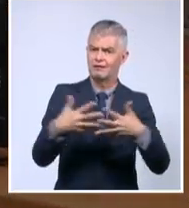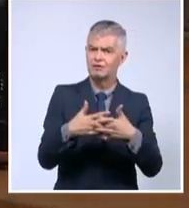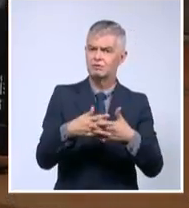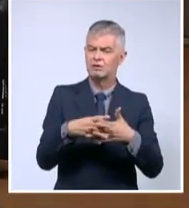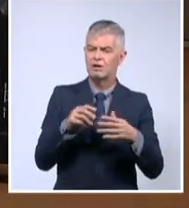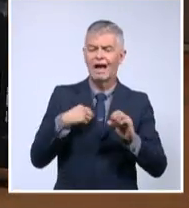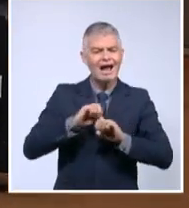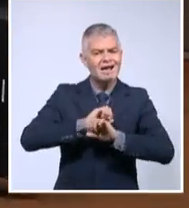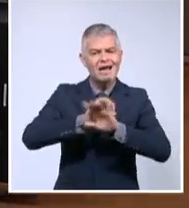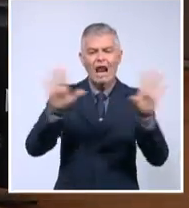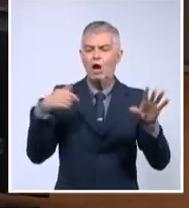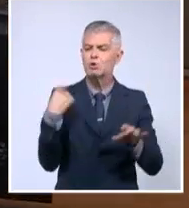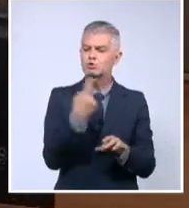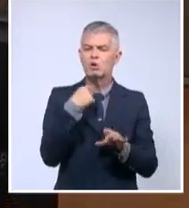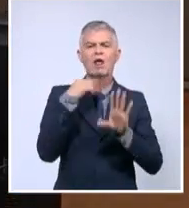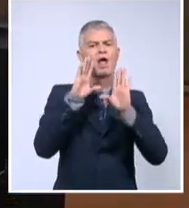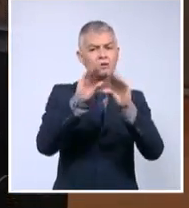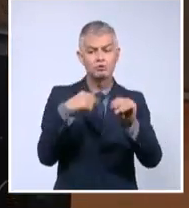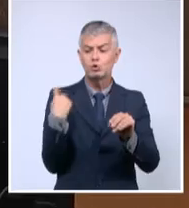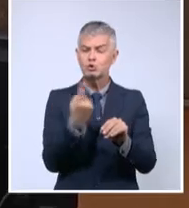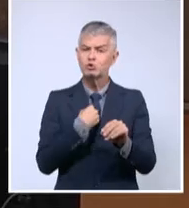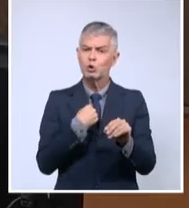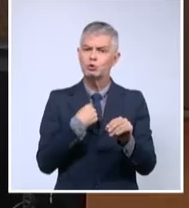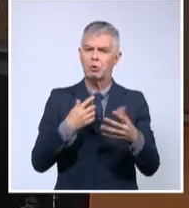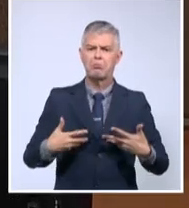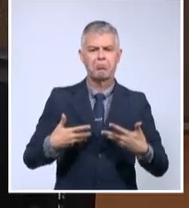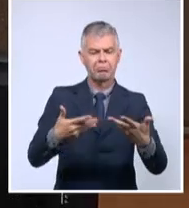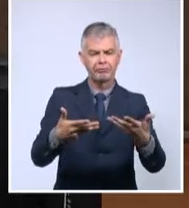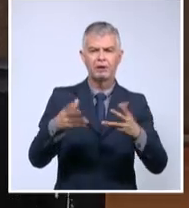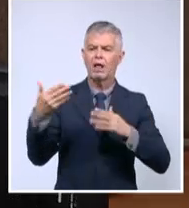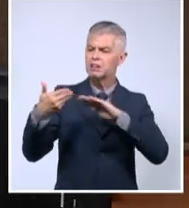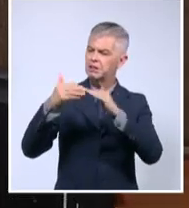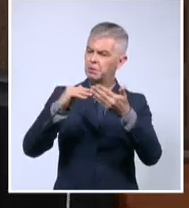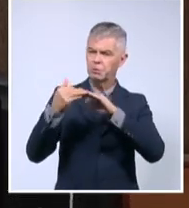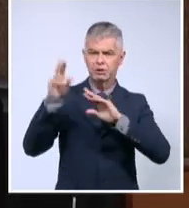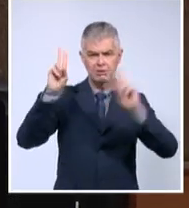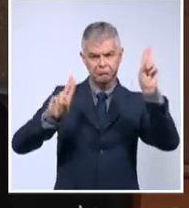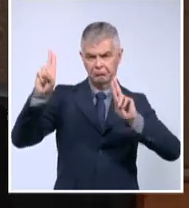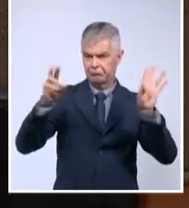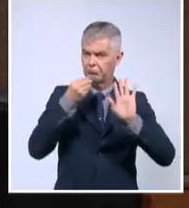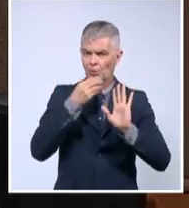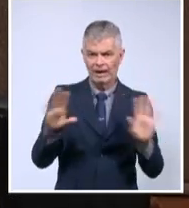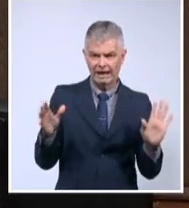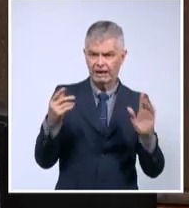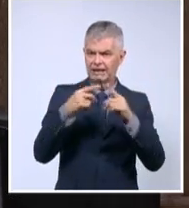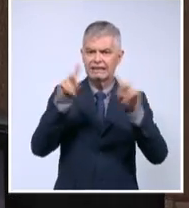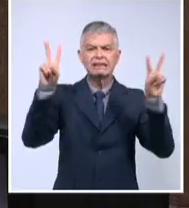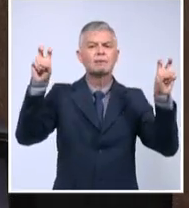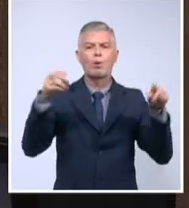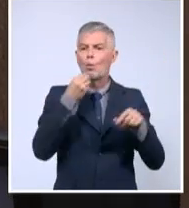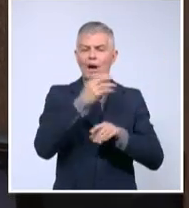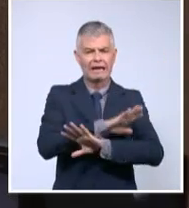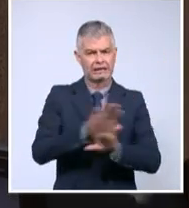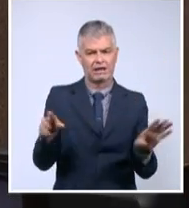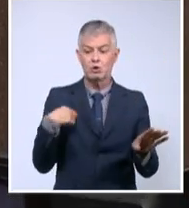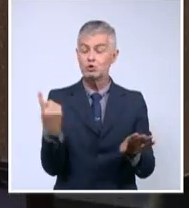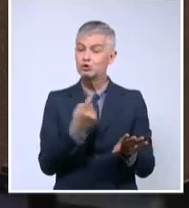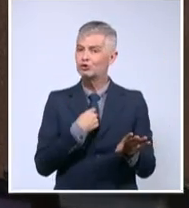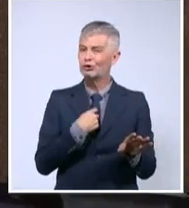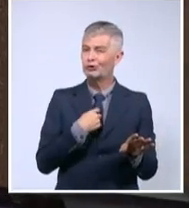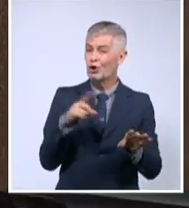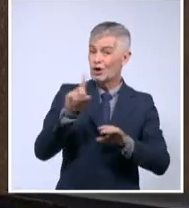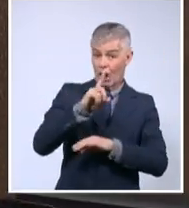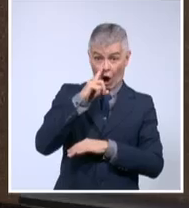claridad, estamos dispuestos a discutir sobre cualquier tema. Lo que no estamos dispuestos a negociar y en lo